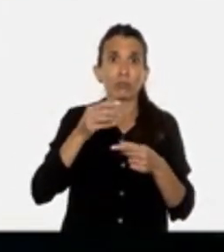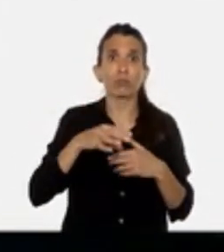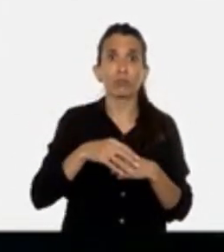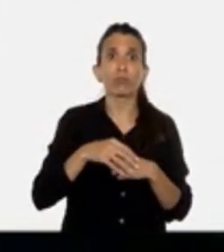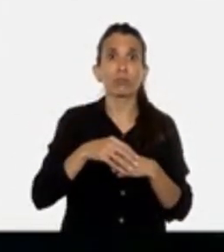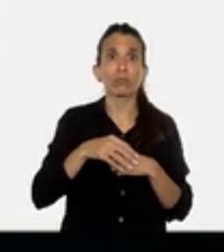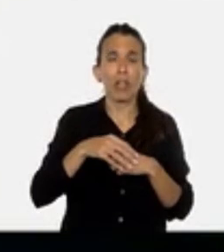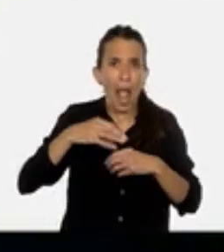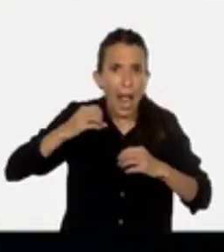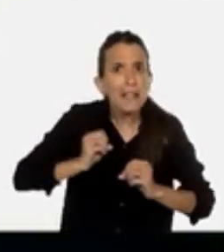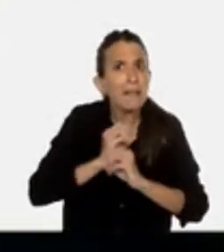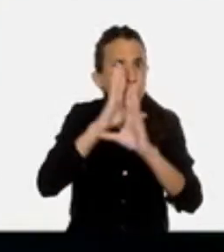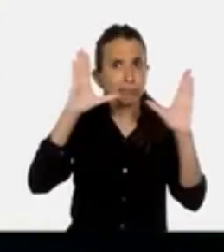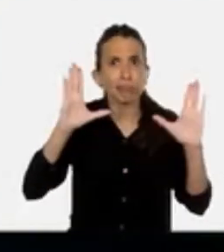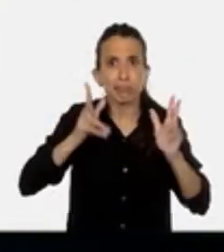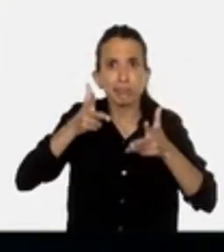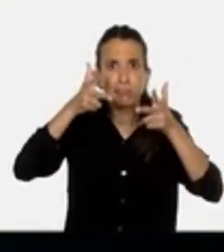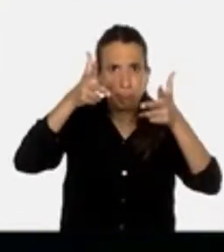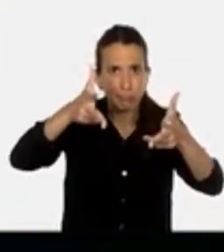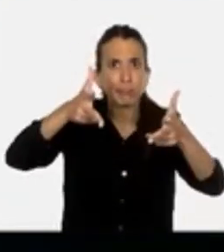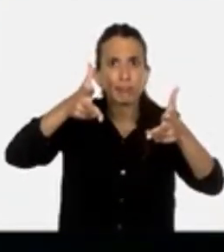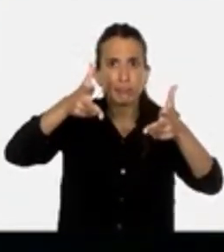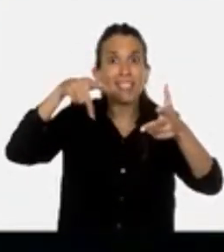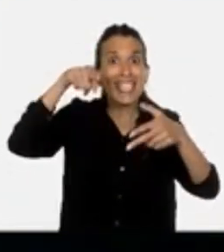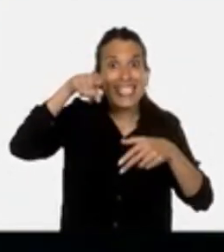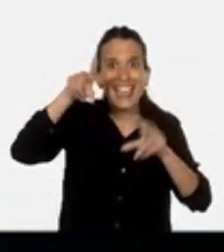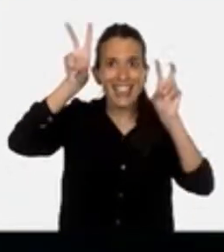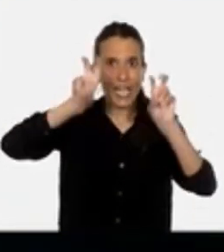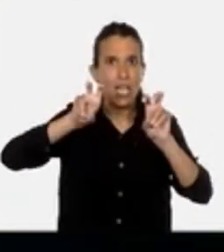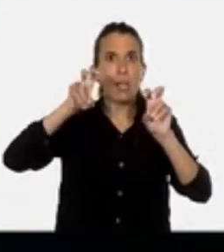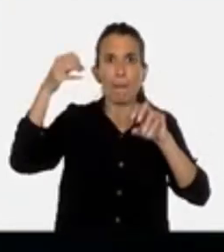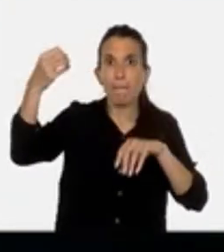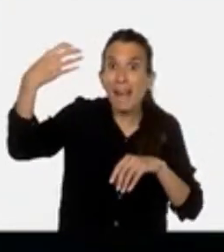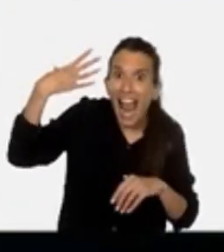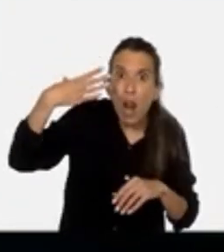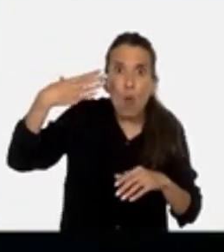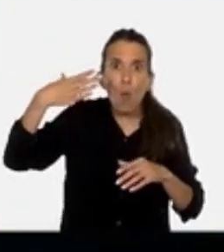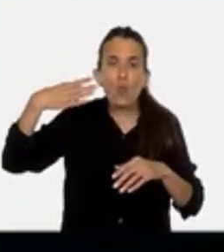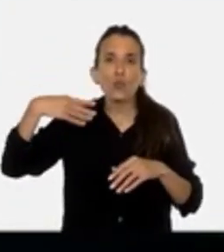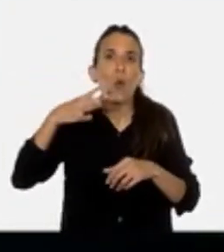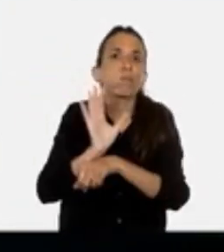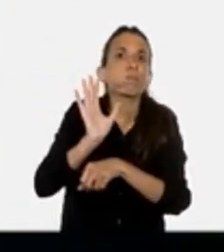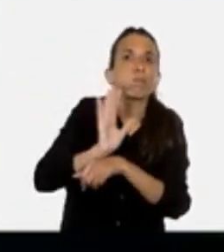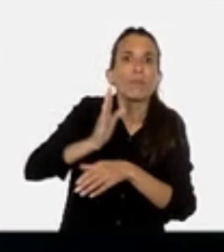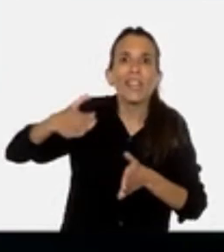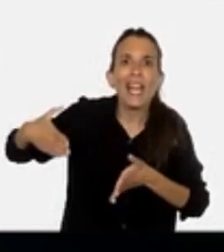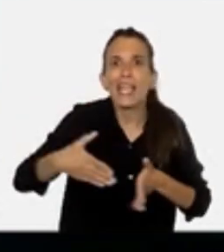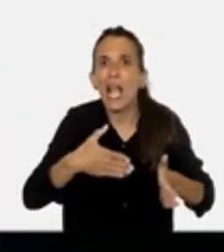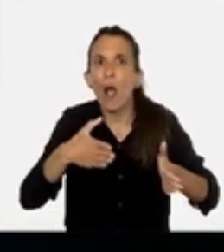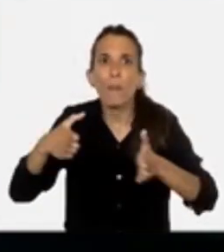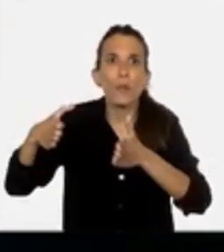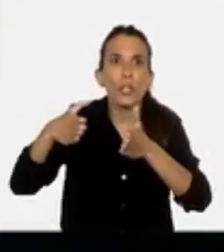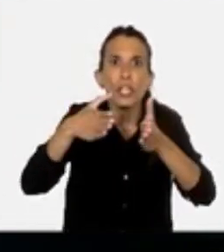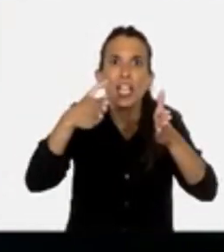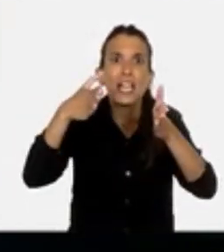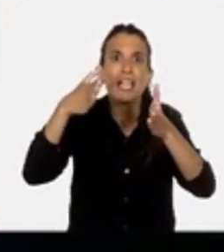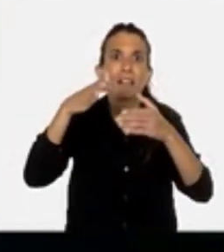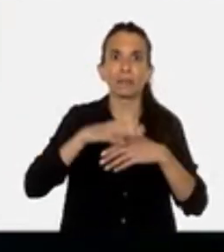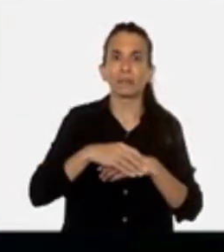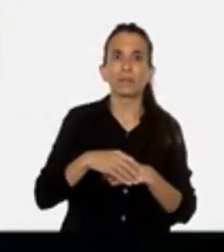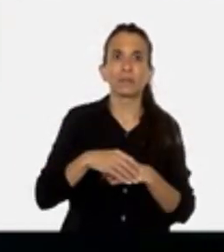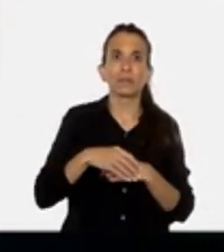hay que decirlo también porque esa es la luz en el camino surgió desde las bases